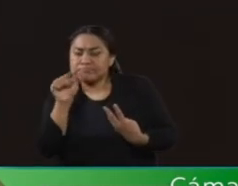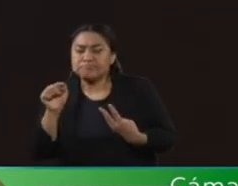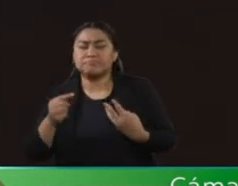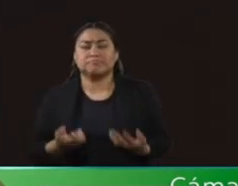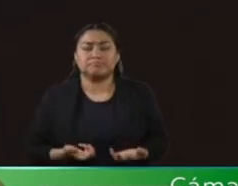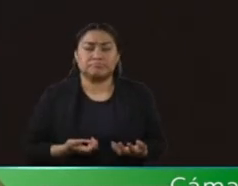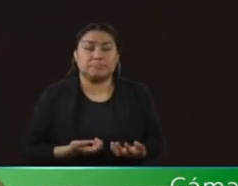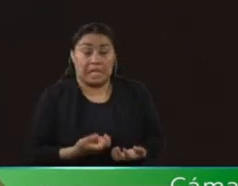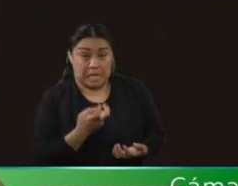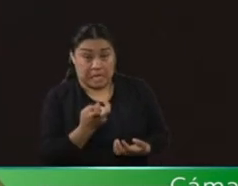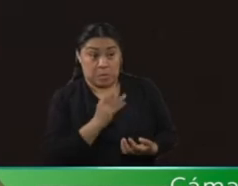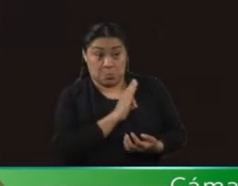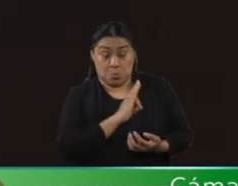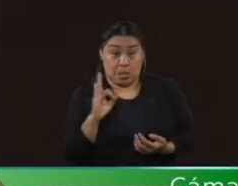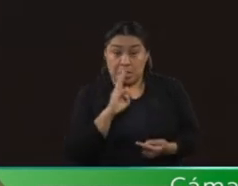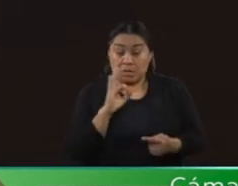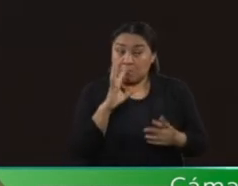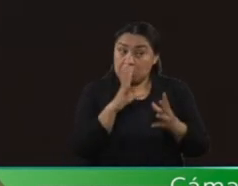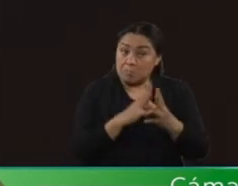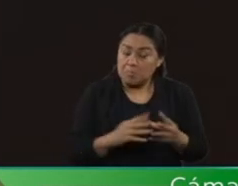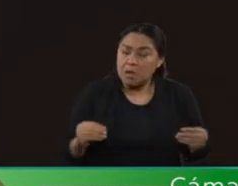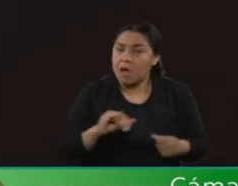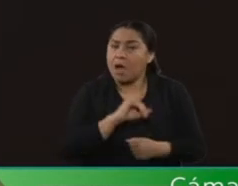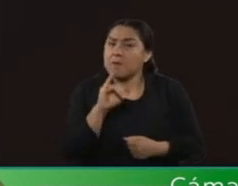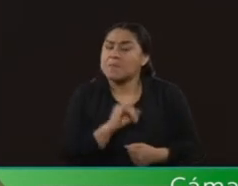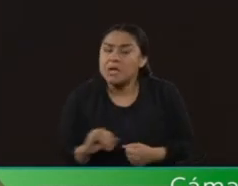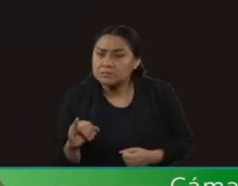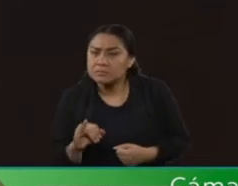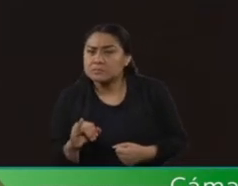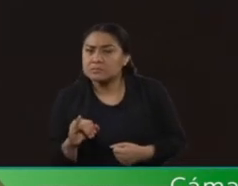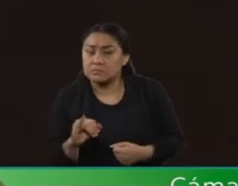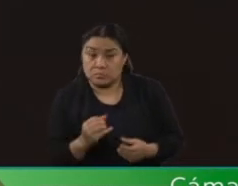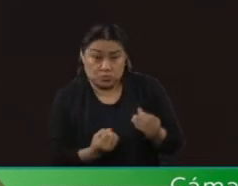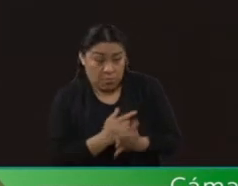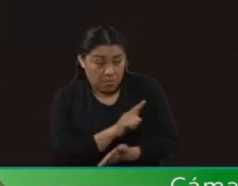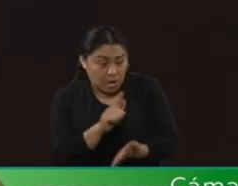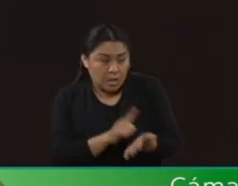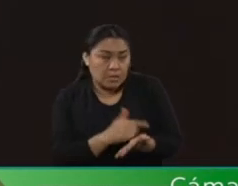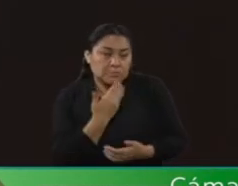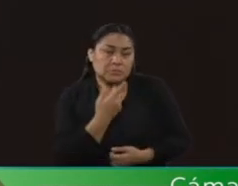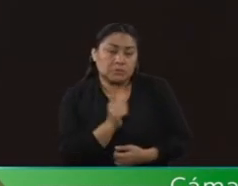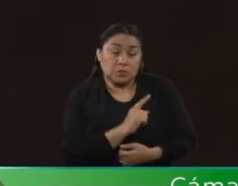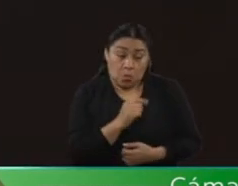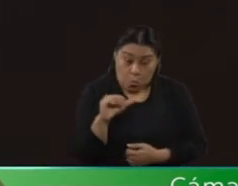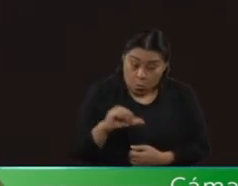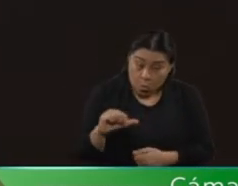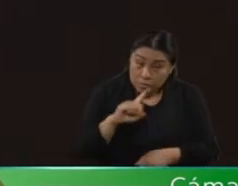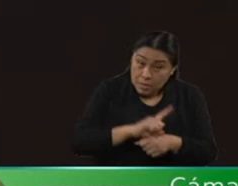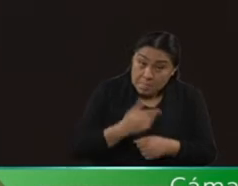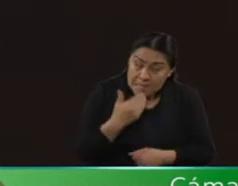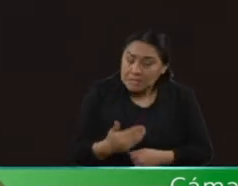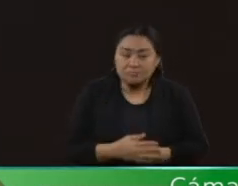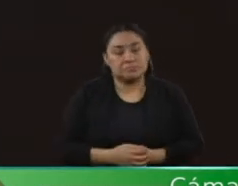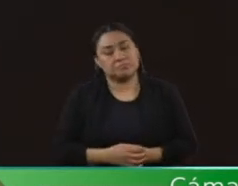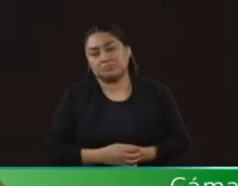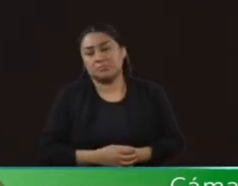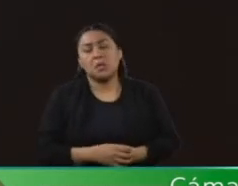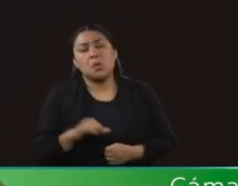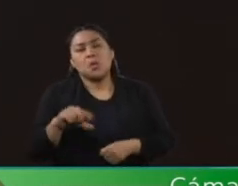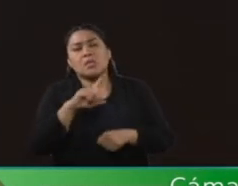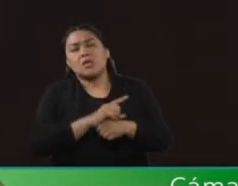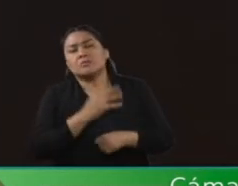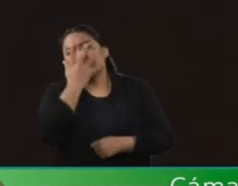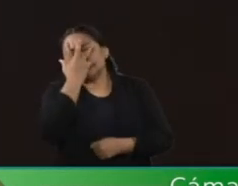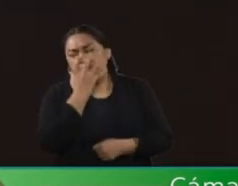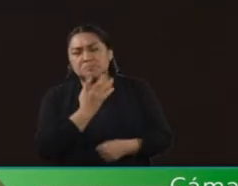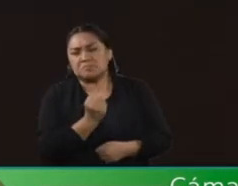podrán ser combatidos nunca más después de esta reforma. No, este no es un buen día. Es un día triste para quienes hemos luchado por